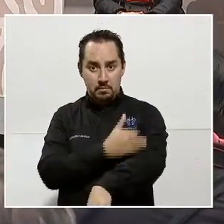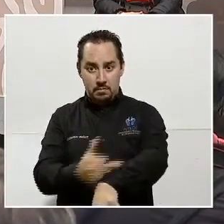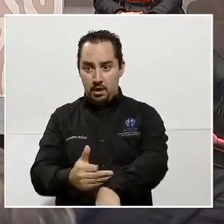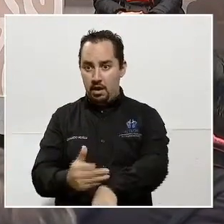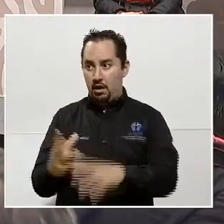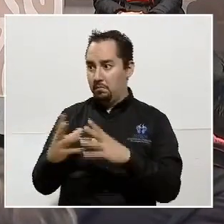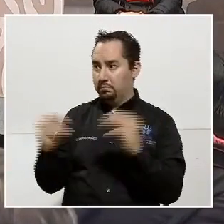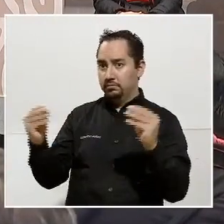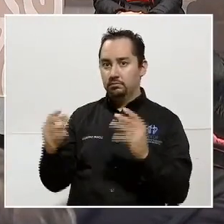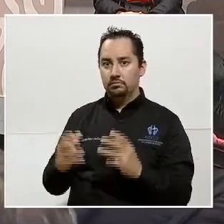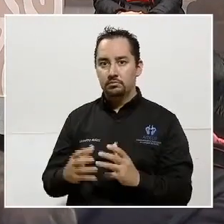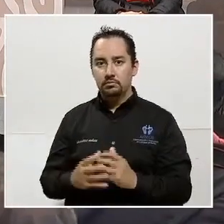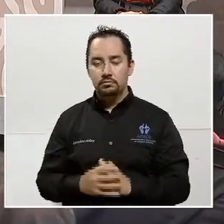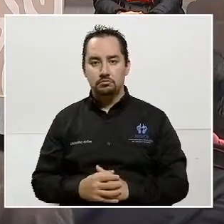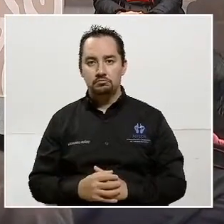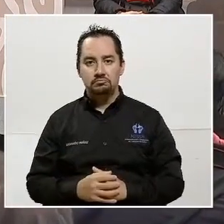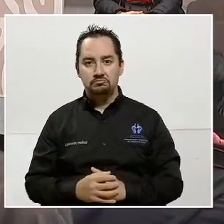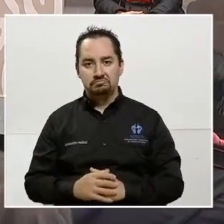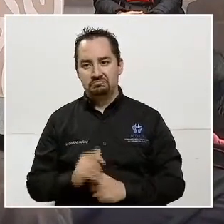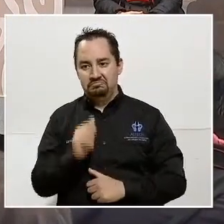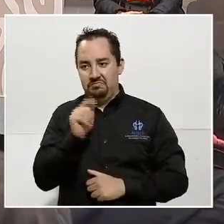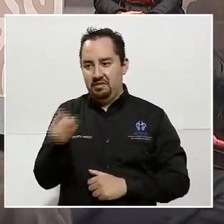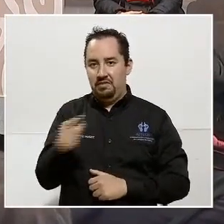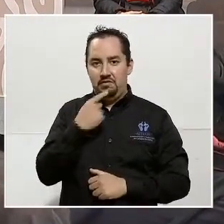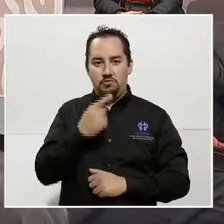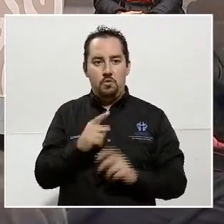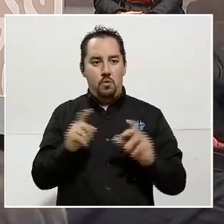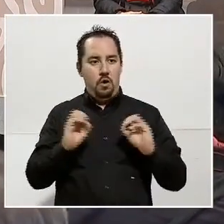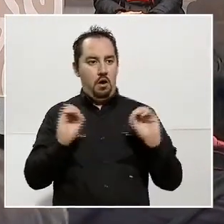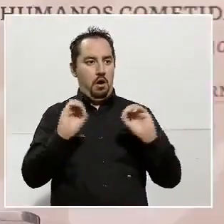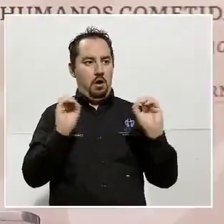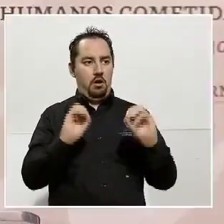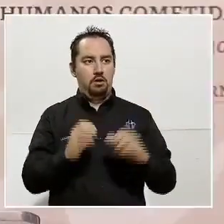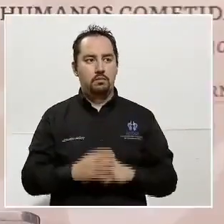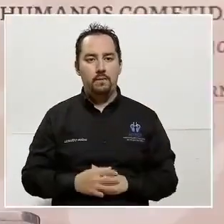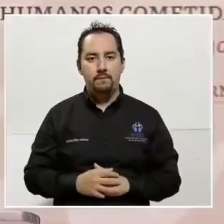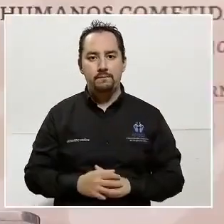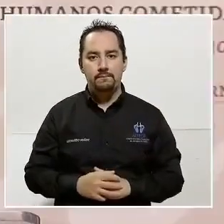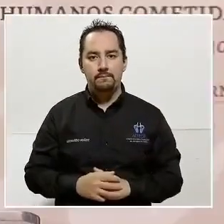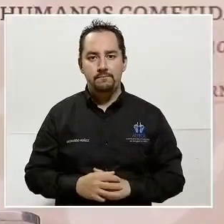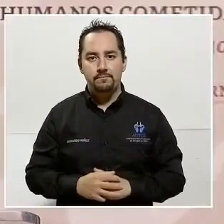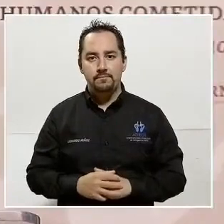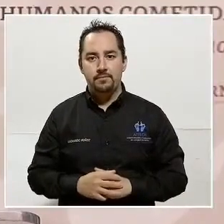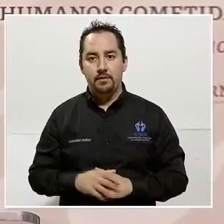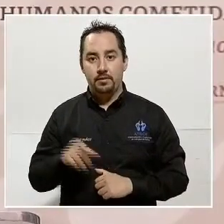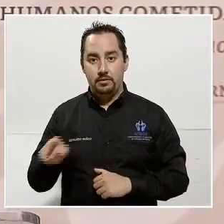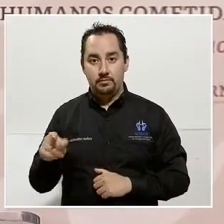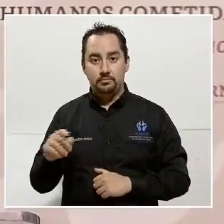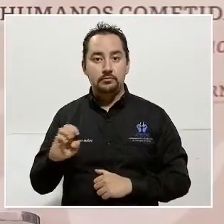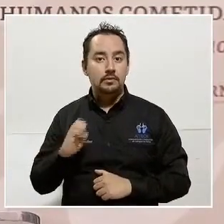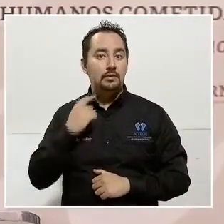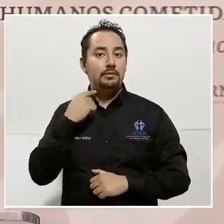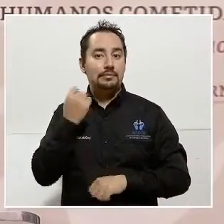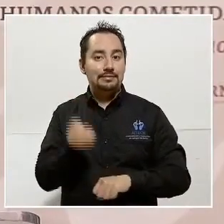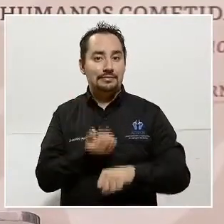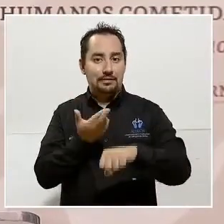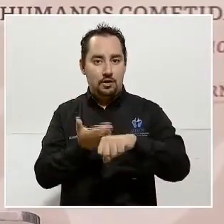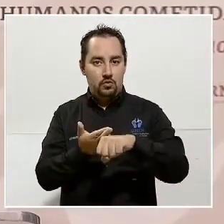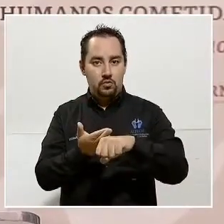desaparecidos sistemática y forzadamente por el Estado mexicano. Su entonces secretario